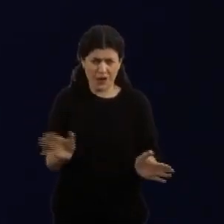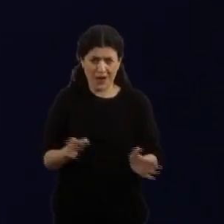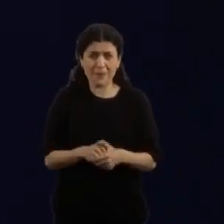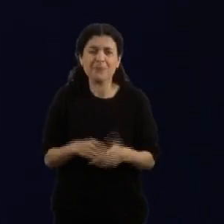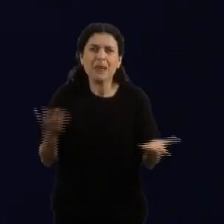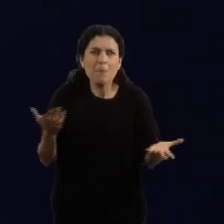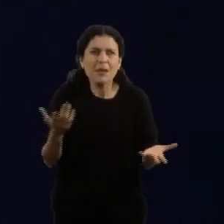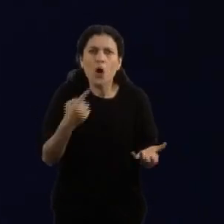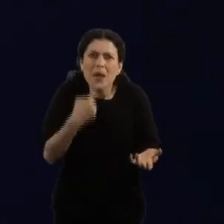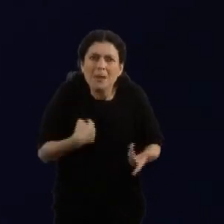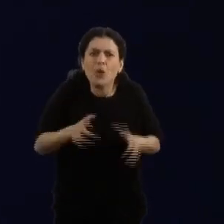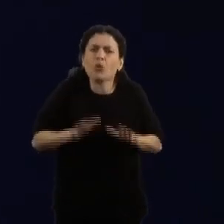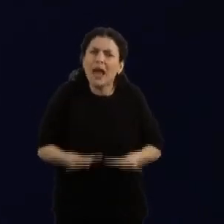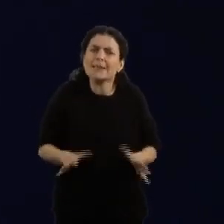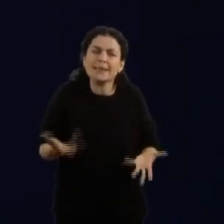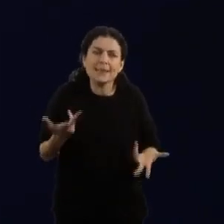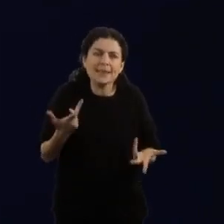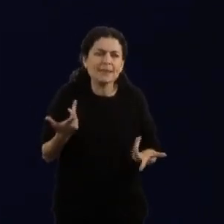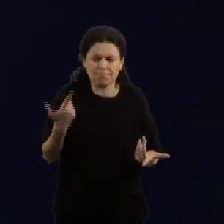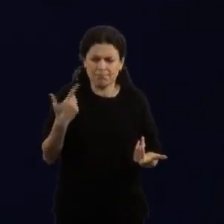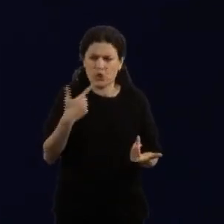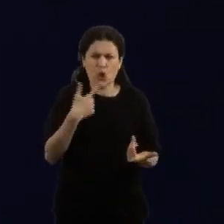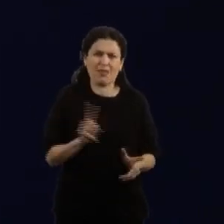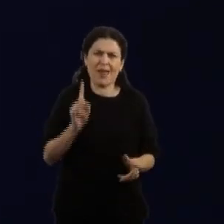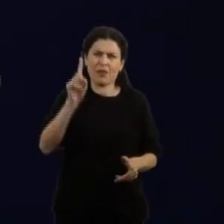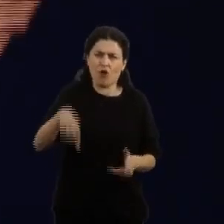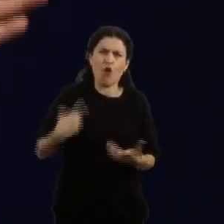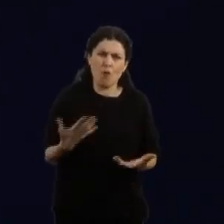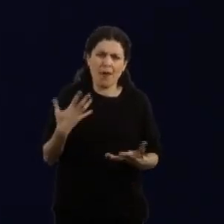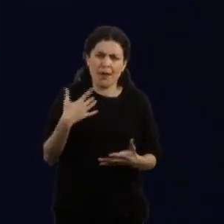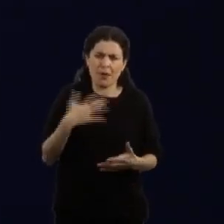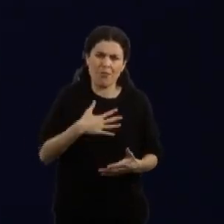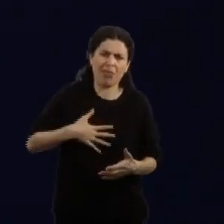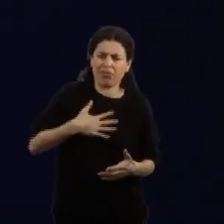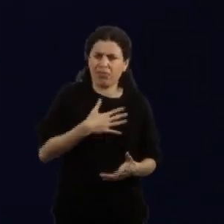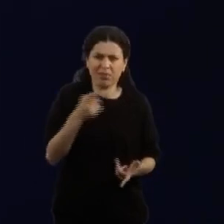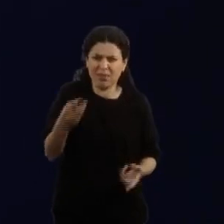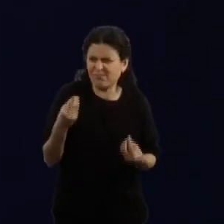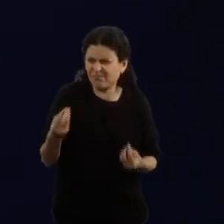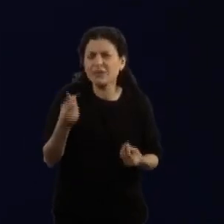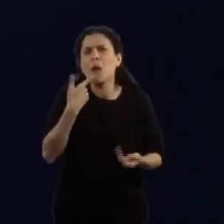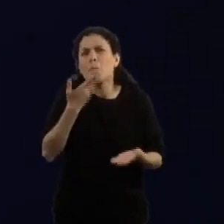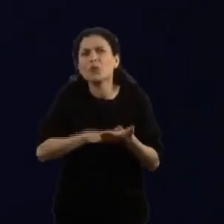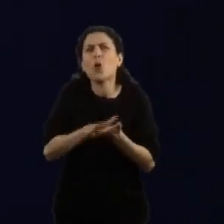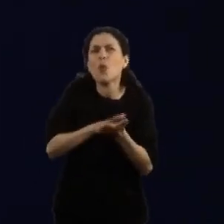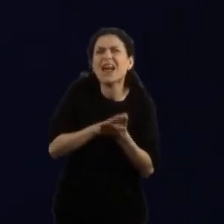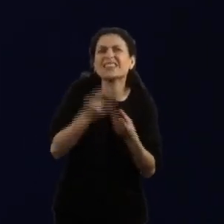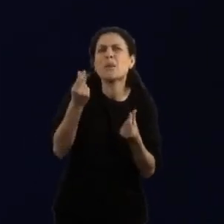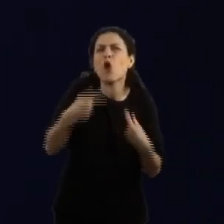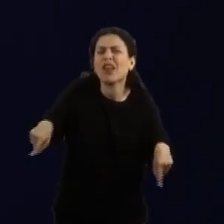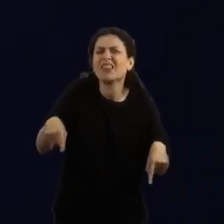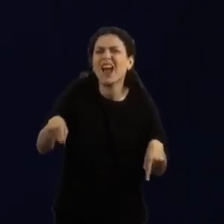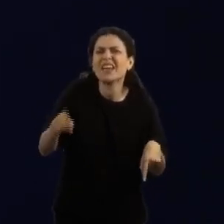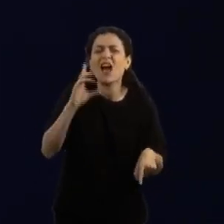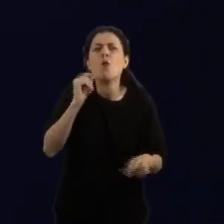me genera ruido una pregunta. Porque preguntarme directamente por la base monetaria, la verdad que comparar con algo que nos